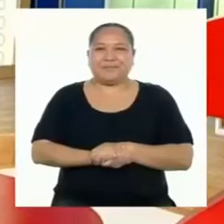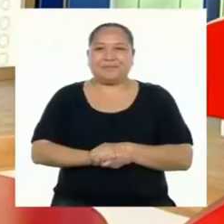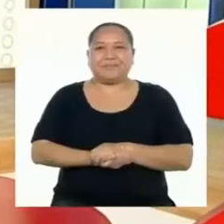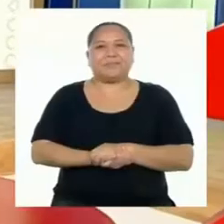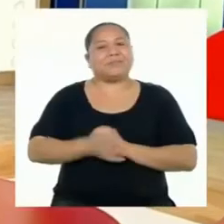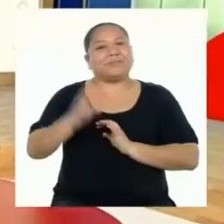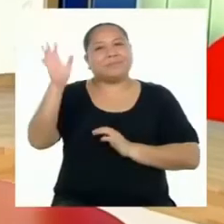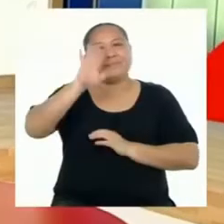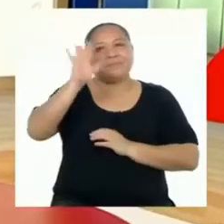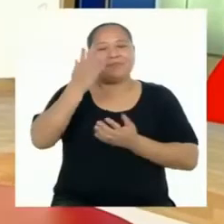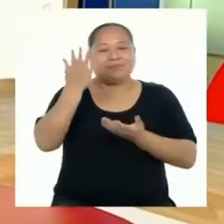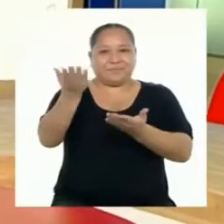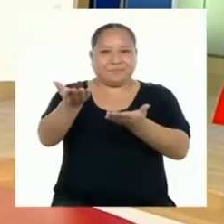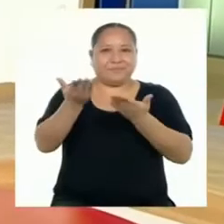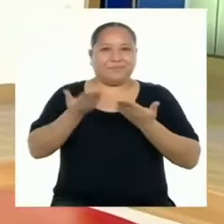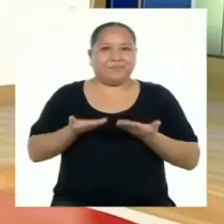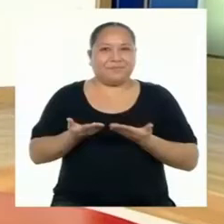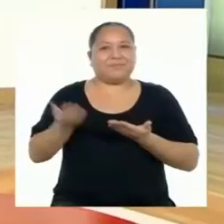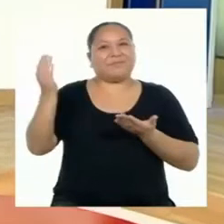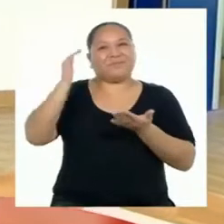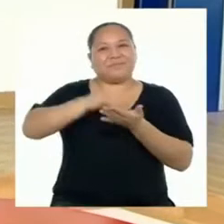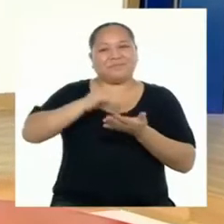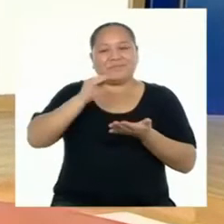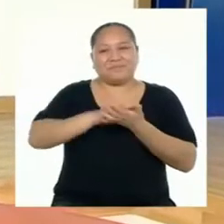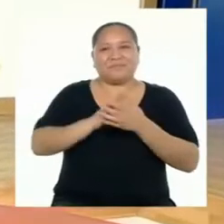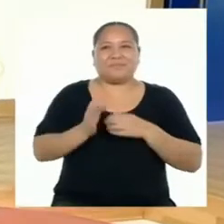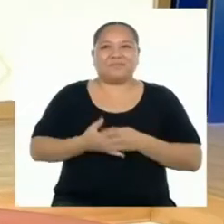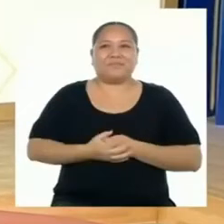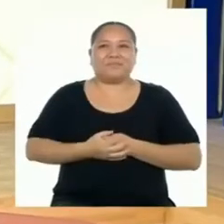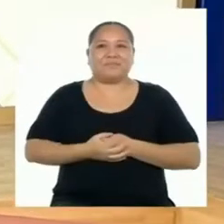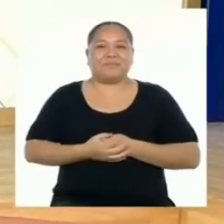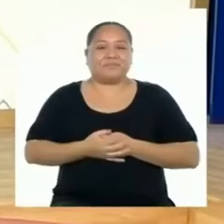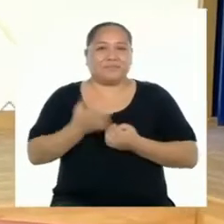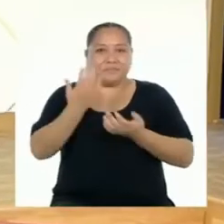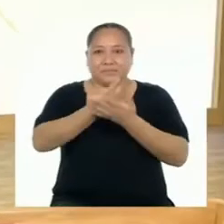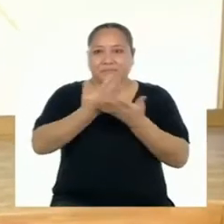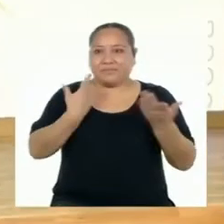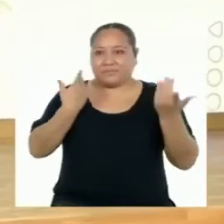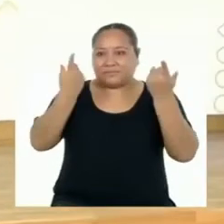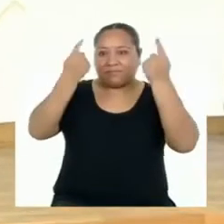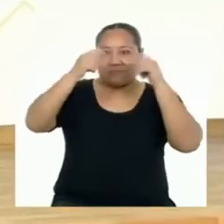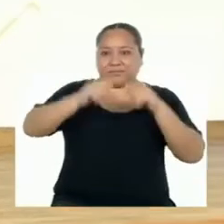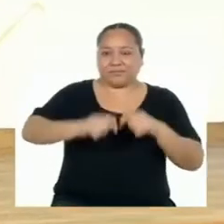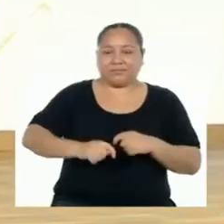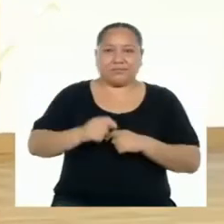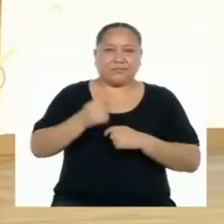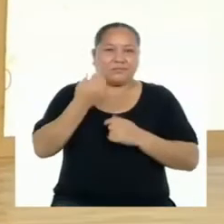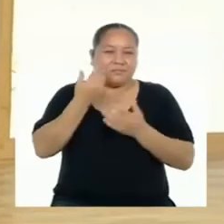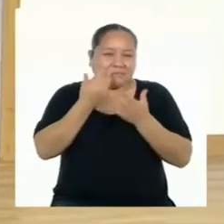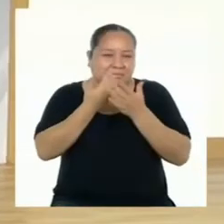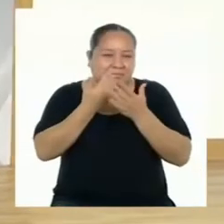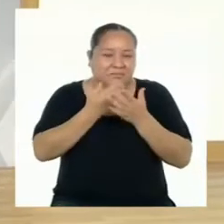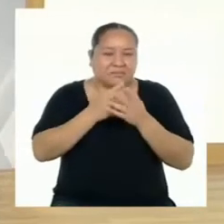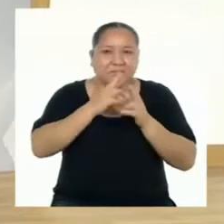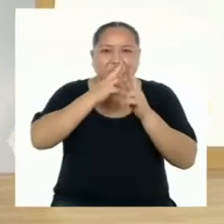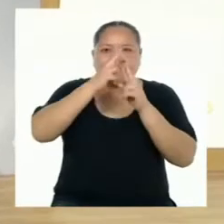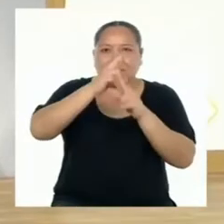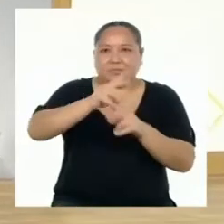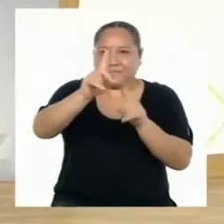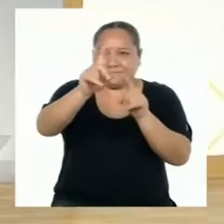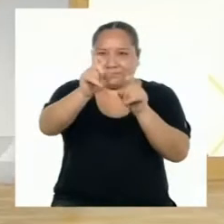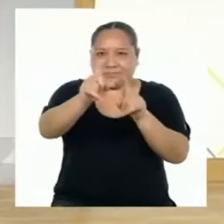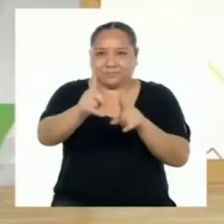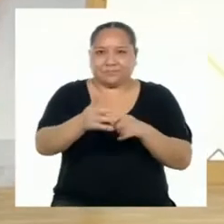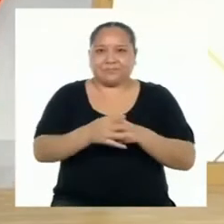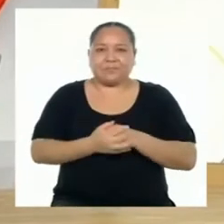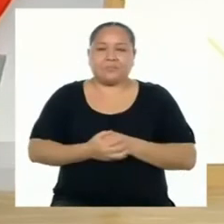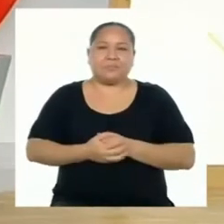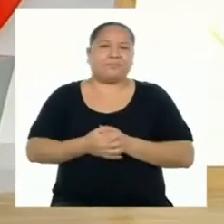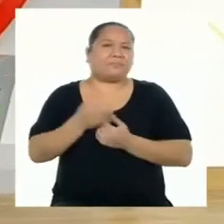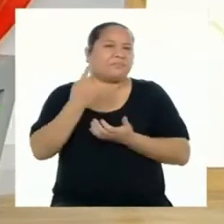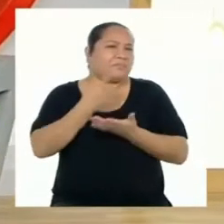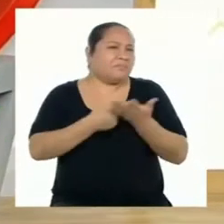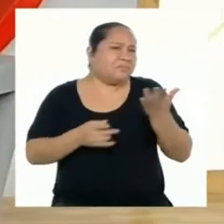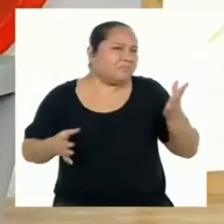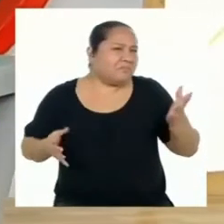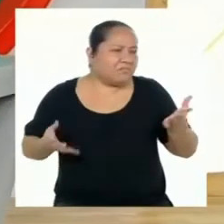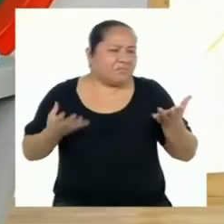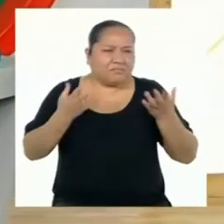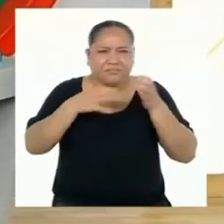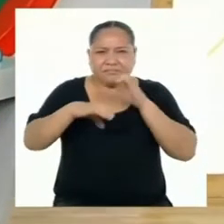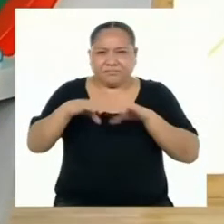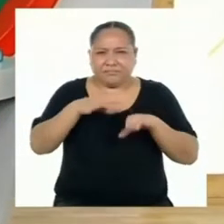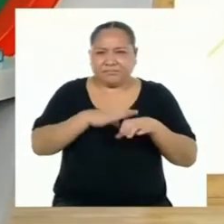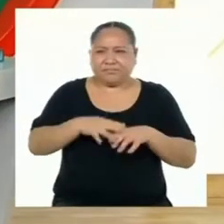Hola, bienvenidas y bienvenidos de vuelta. Antes de la pausa estábamos a punto de responder a la pregunta: ¿qué podemos hacer